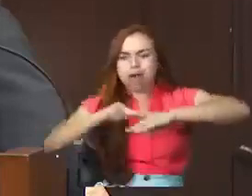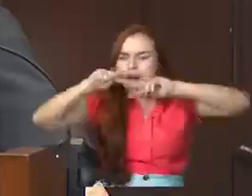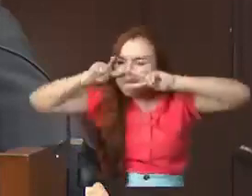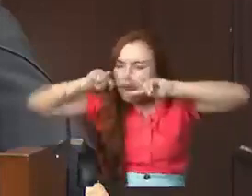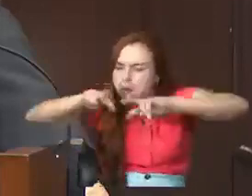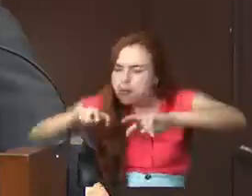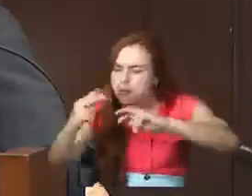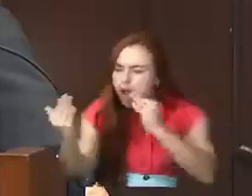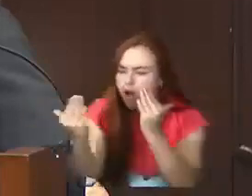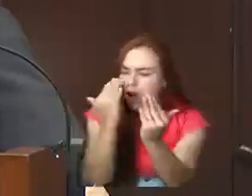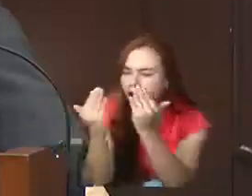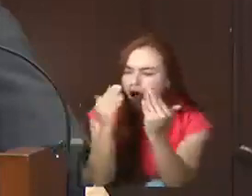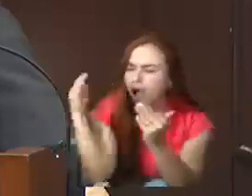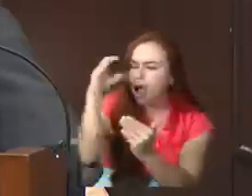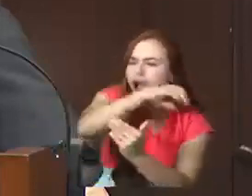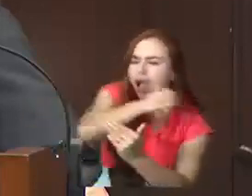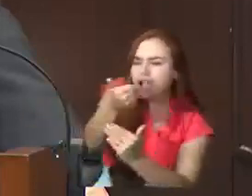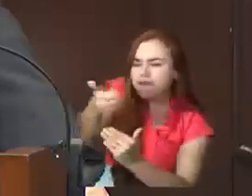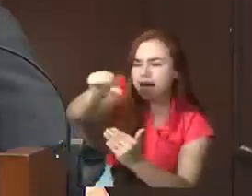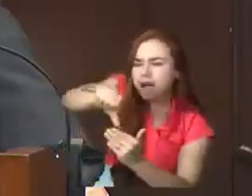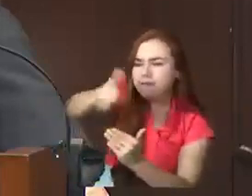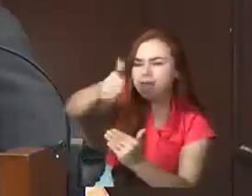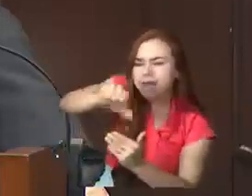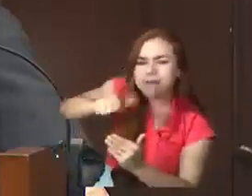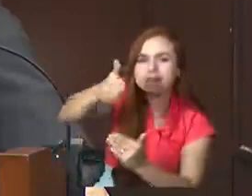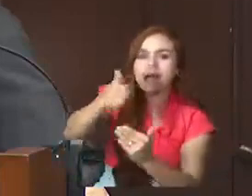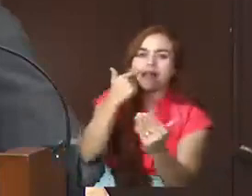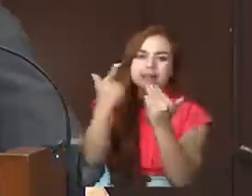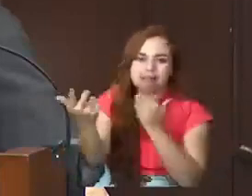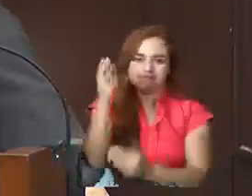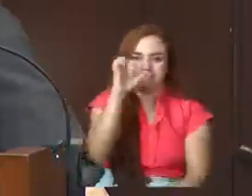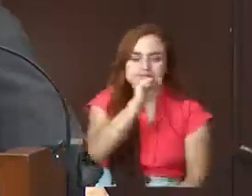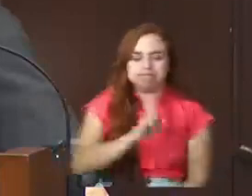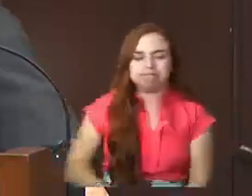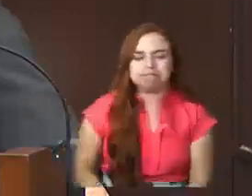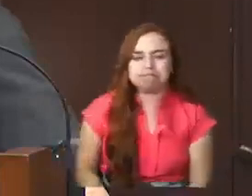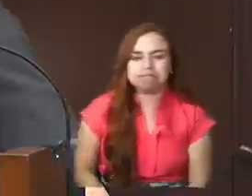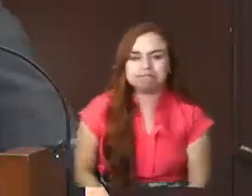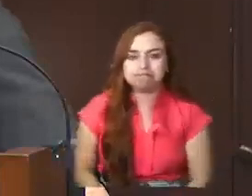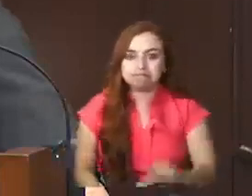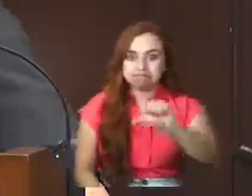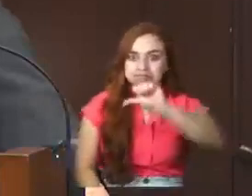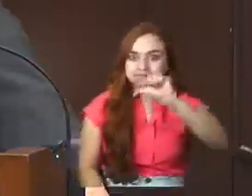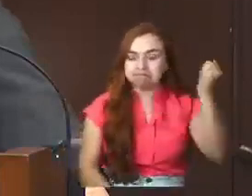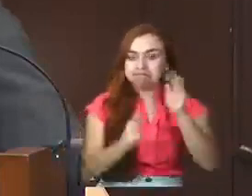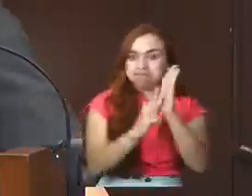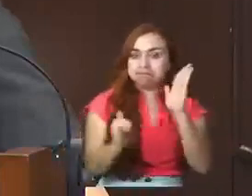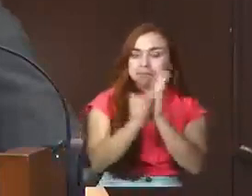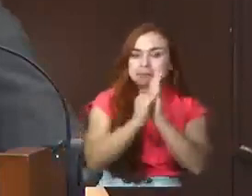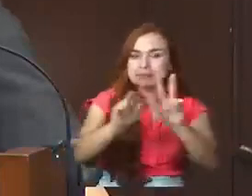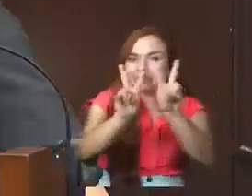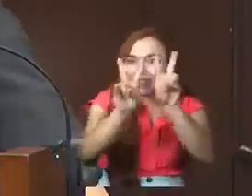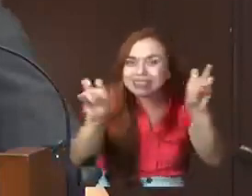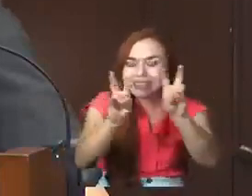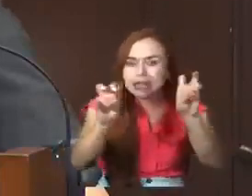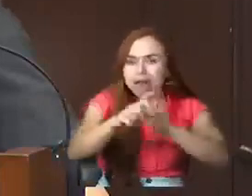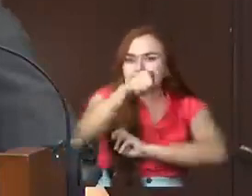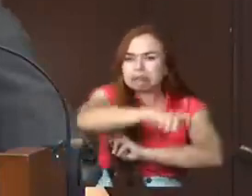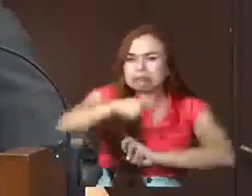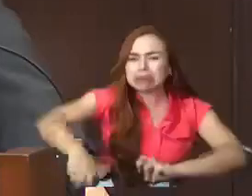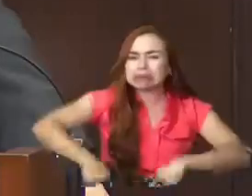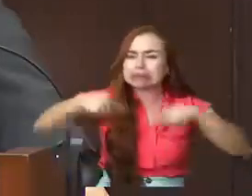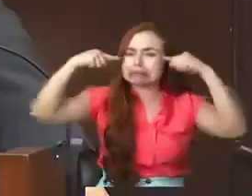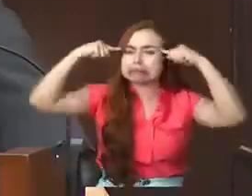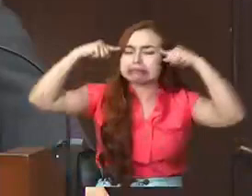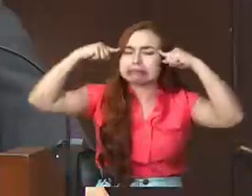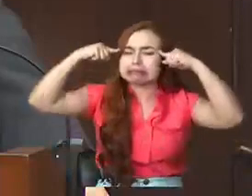El Proyecto 712, que desarrolla el derecho humano a la salud mental y garantiza su cobertura